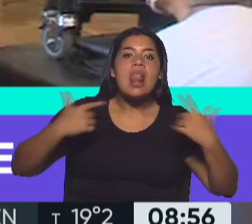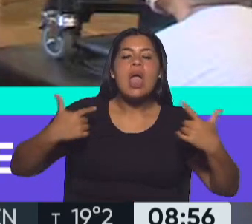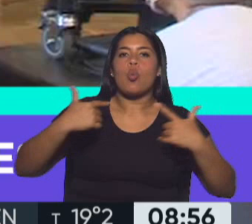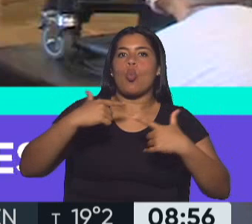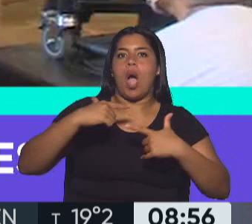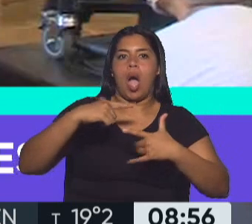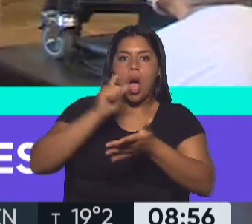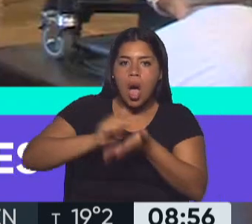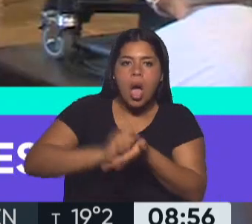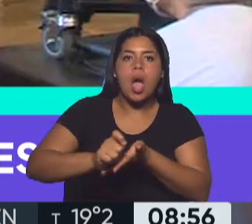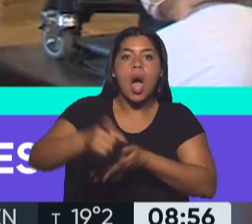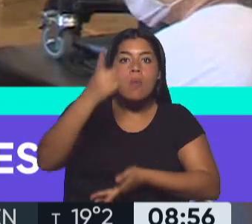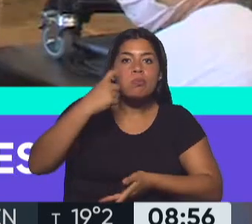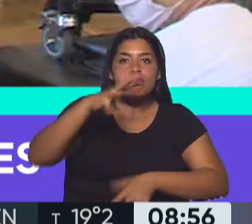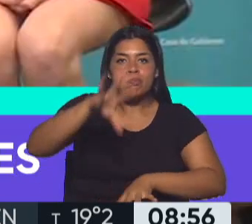escritura,